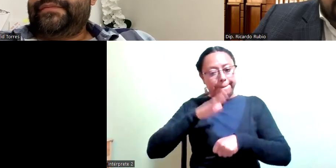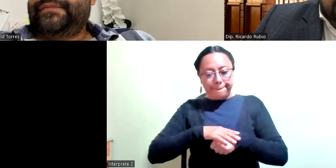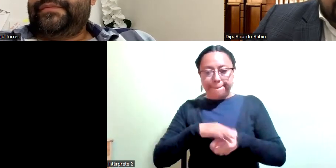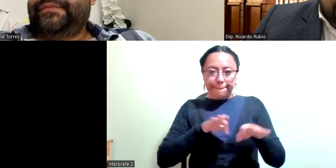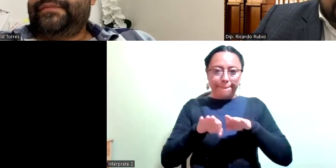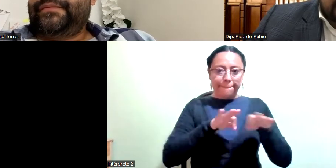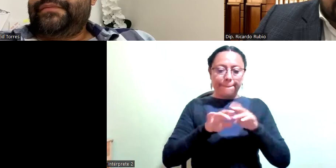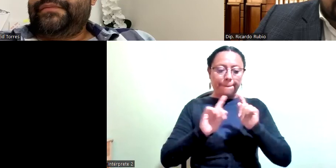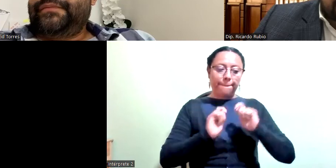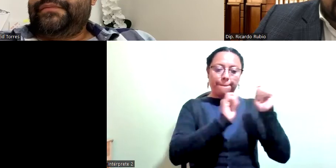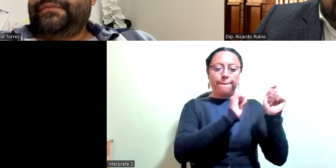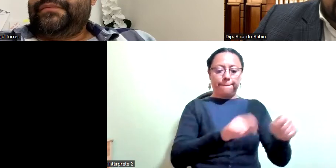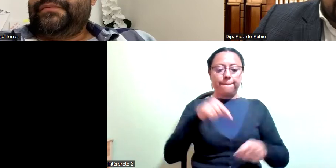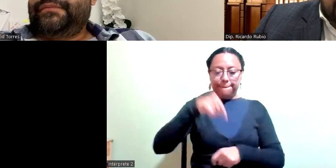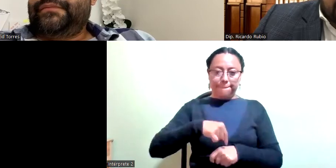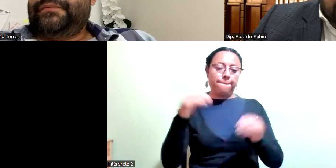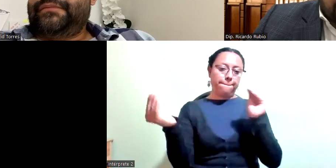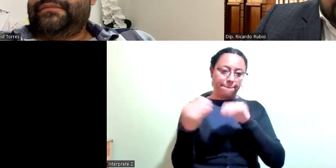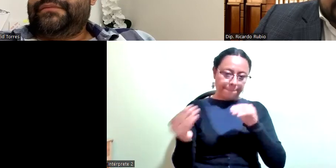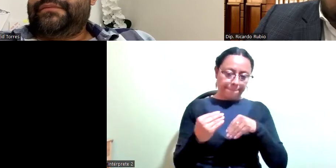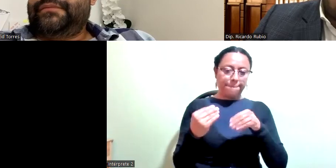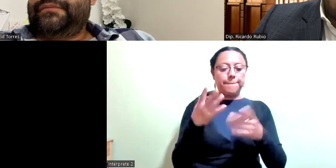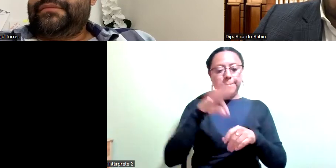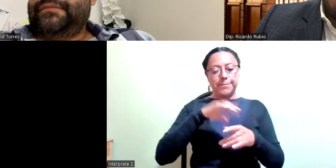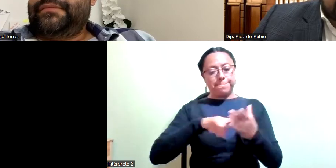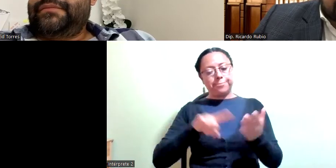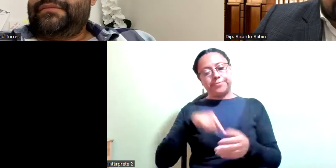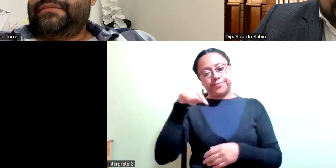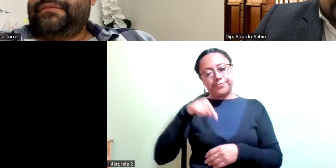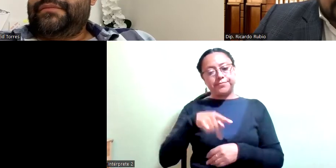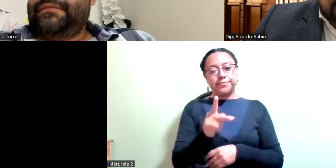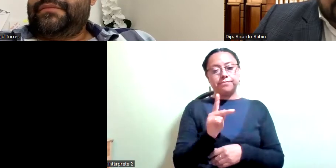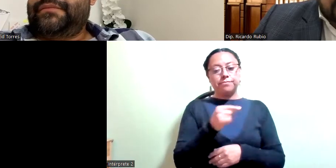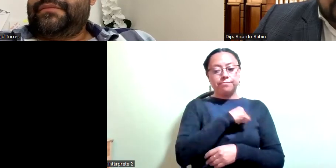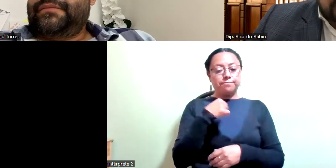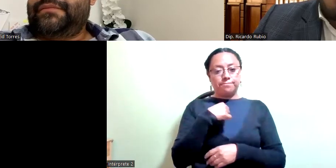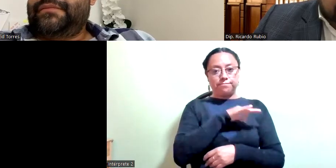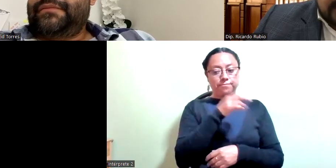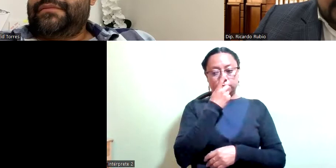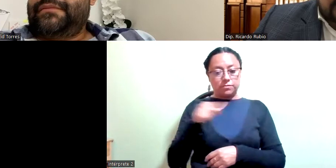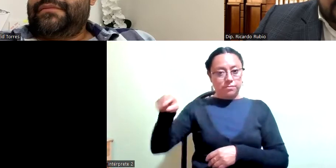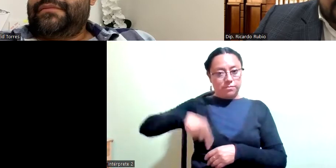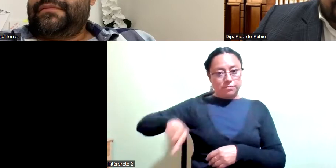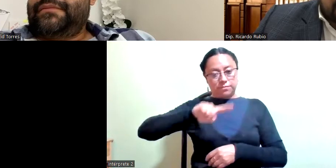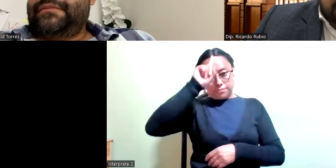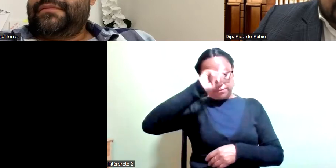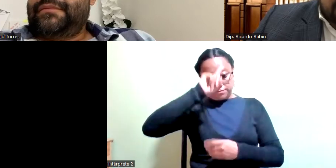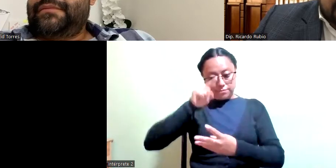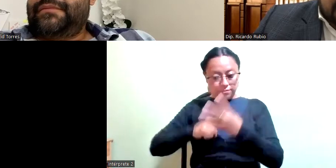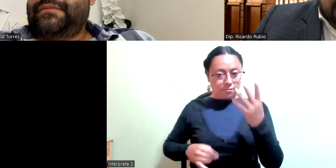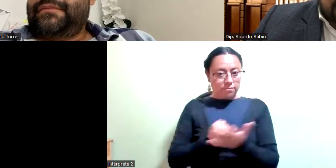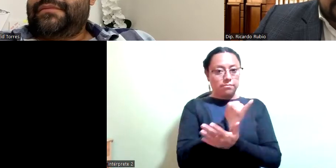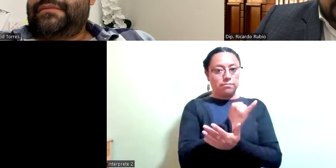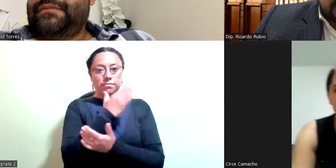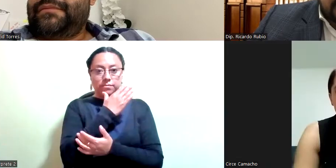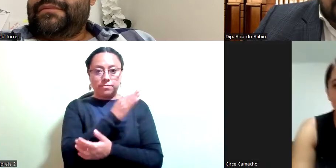ya lo debatimos aquí, lo votamos aquí, pero no podemos decir que las y los asesores toman decisiones por nosotros, porque eso es falso, ¿no? Que quede bien